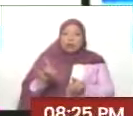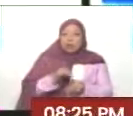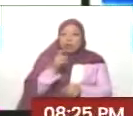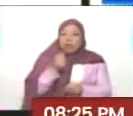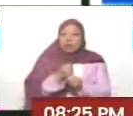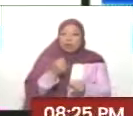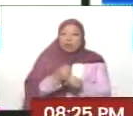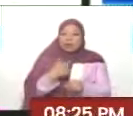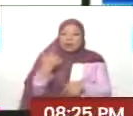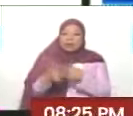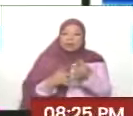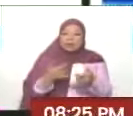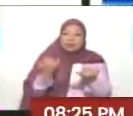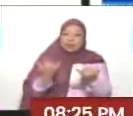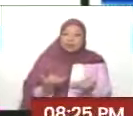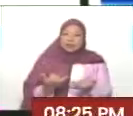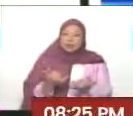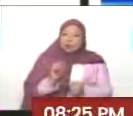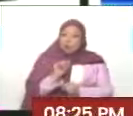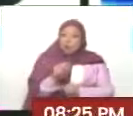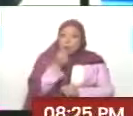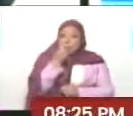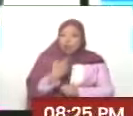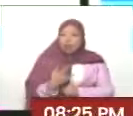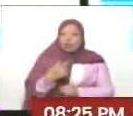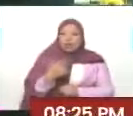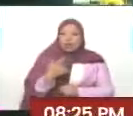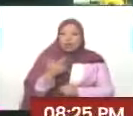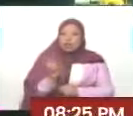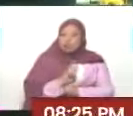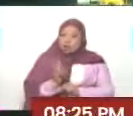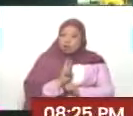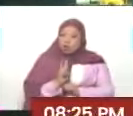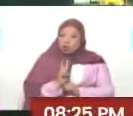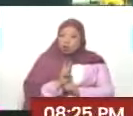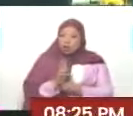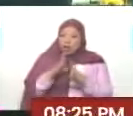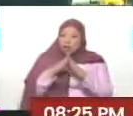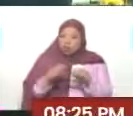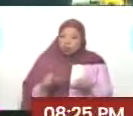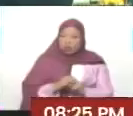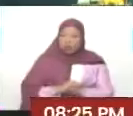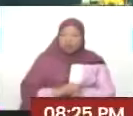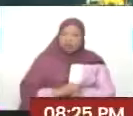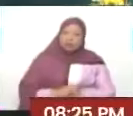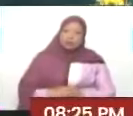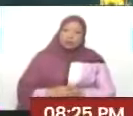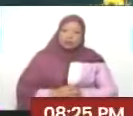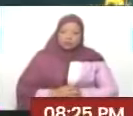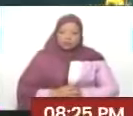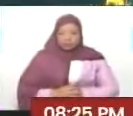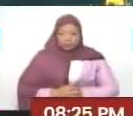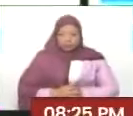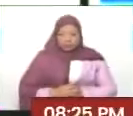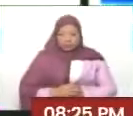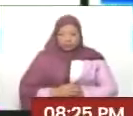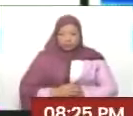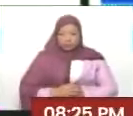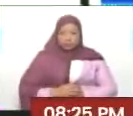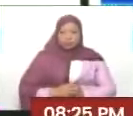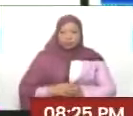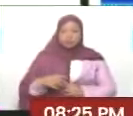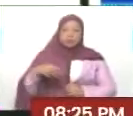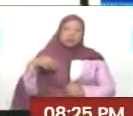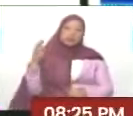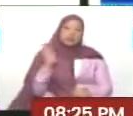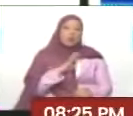todas, ¡pum!, te me vas de aquí, DEA, fuera la DEA de Venezuela, fue la primera de todas. Y construir, bueno,